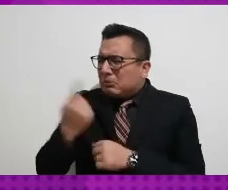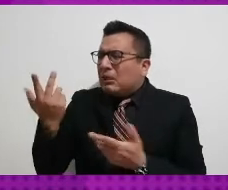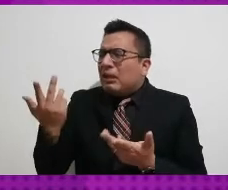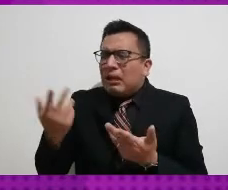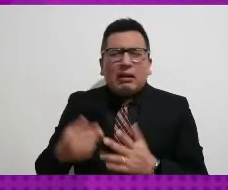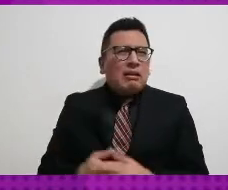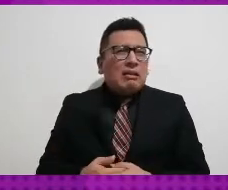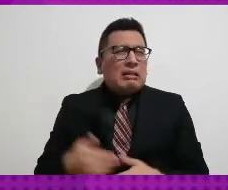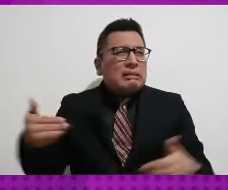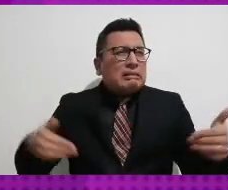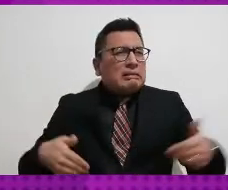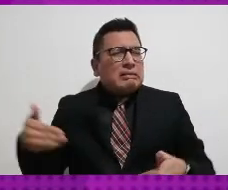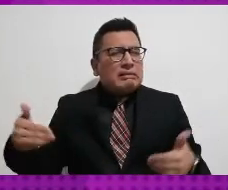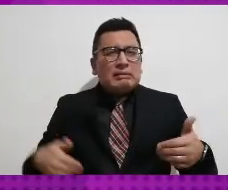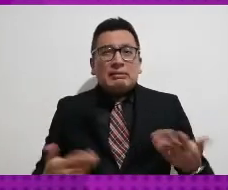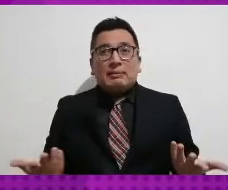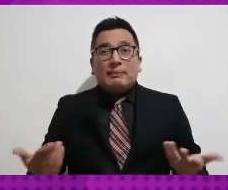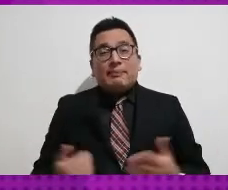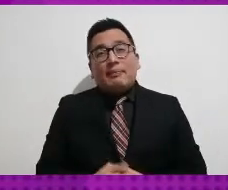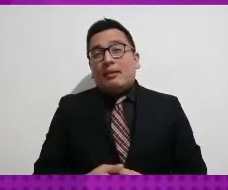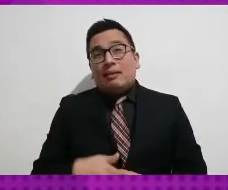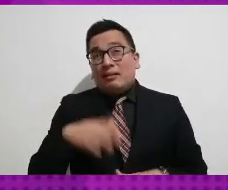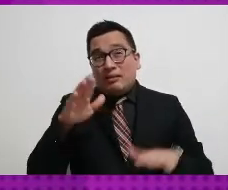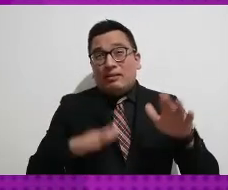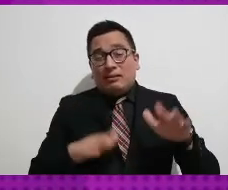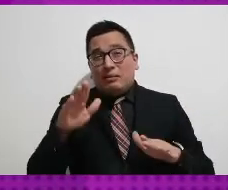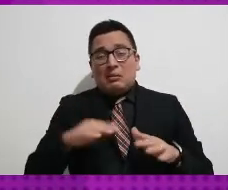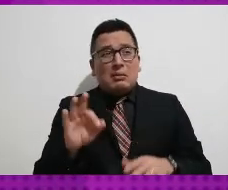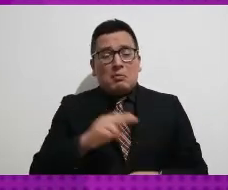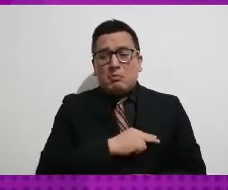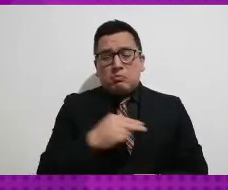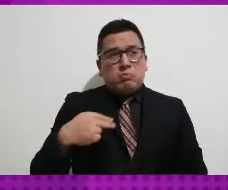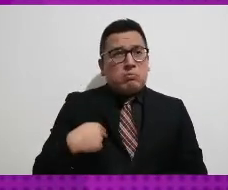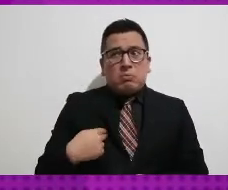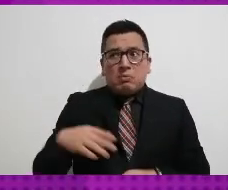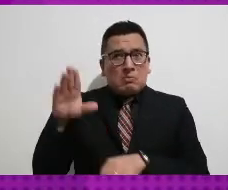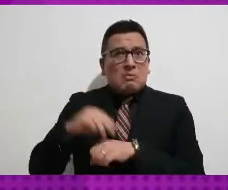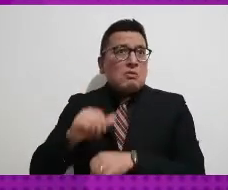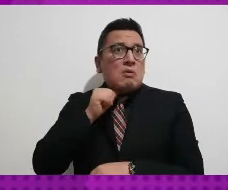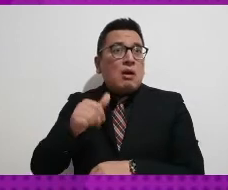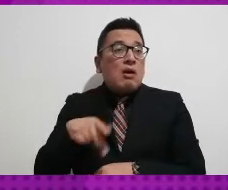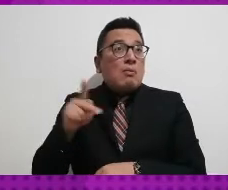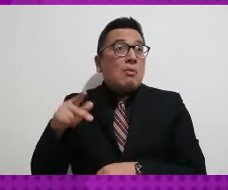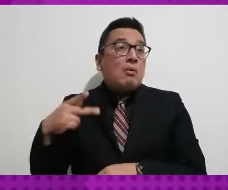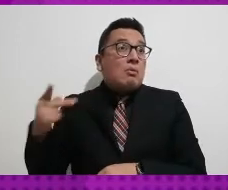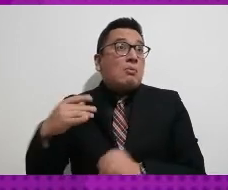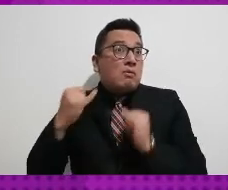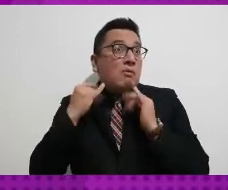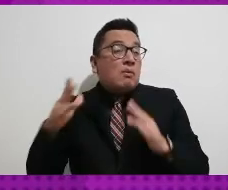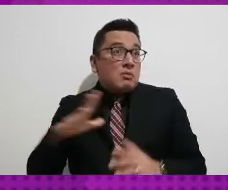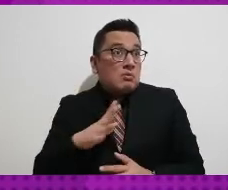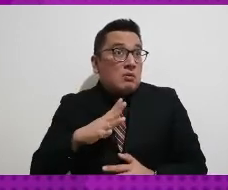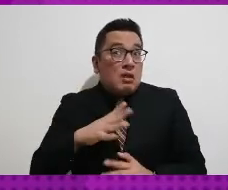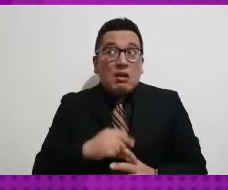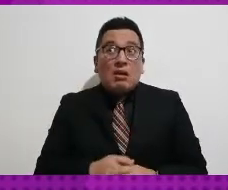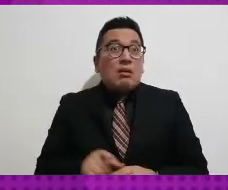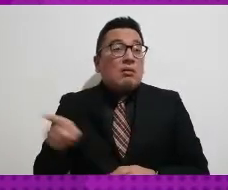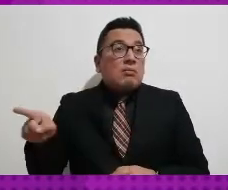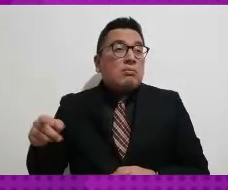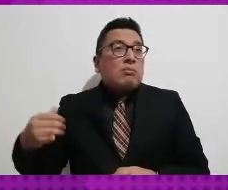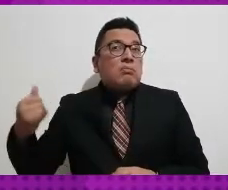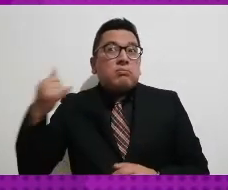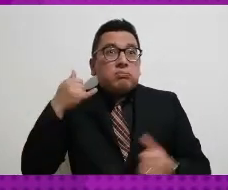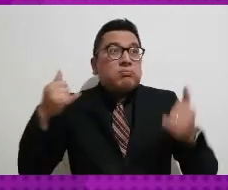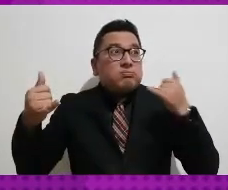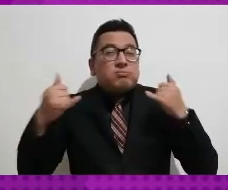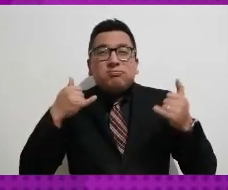te dio mi nombre? Bueno, desafortunadamente hay ocasiones en que sin dar nuestro consentimiento se recaban nuestros datos y se pregunta. En este